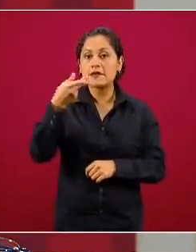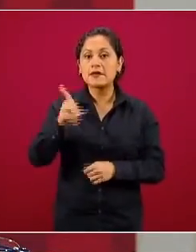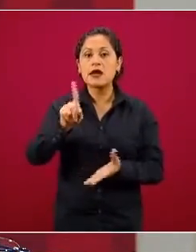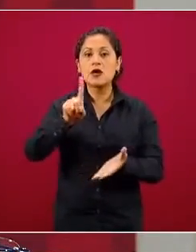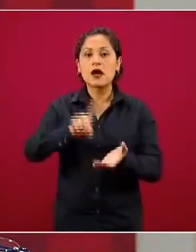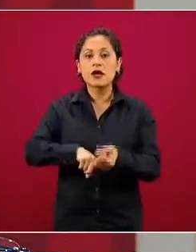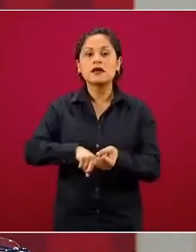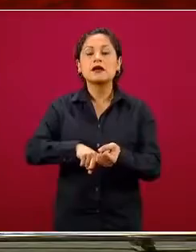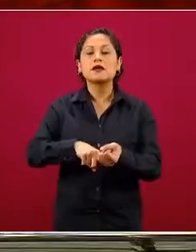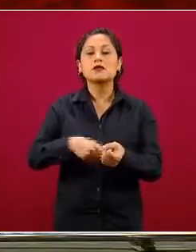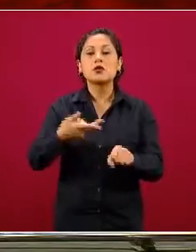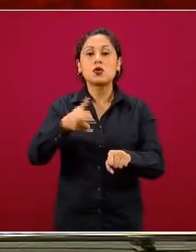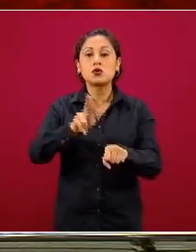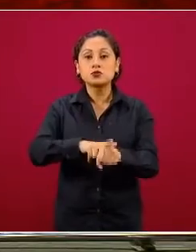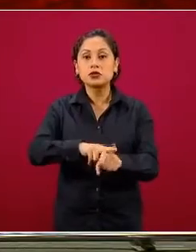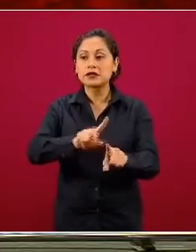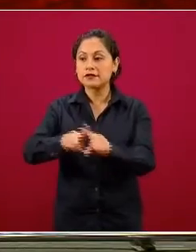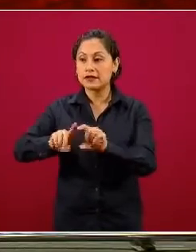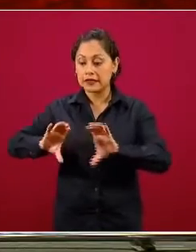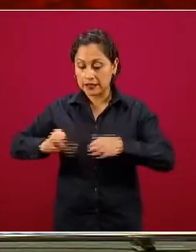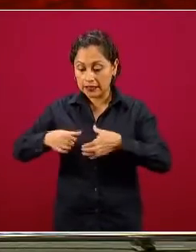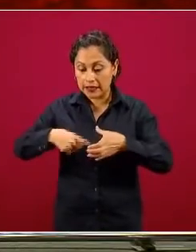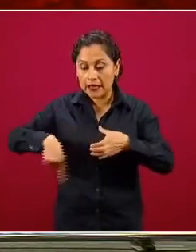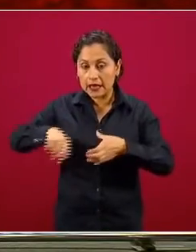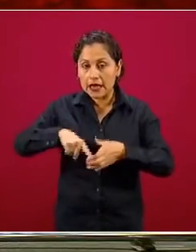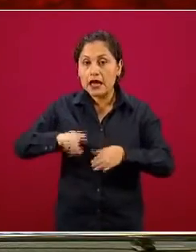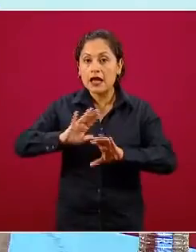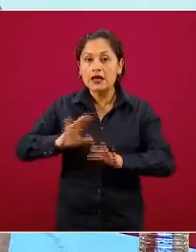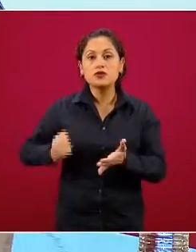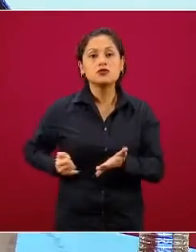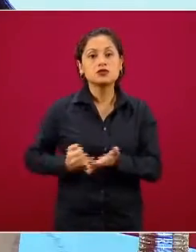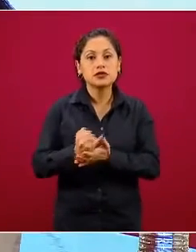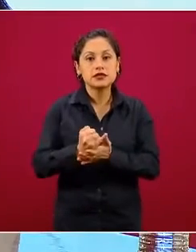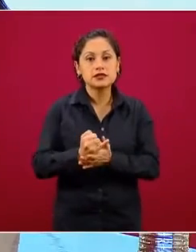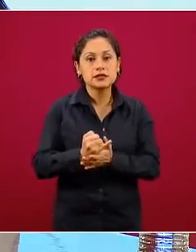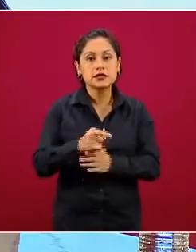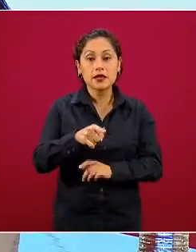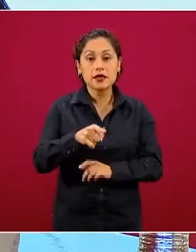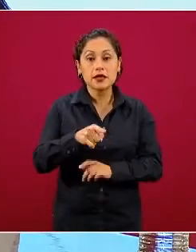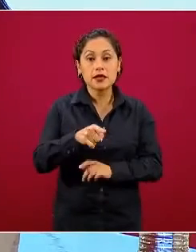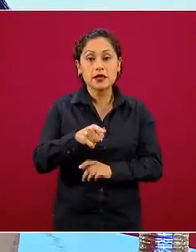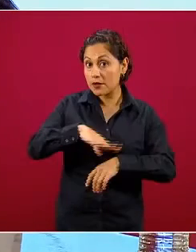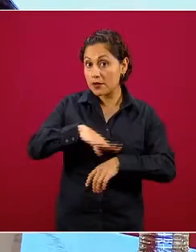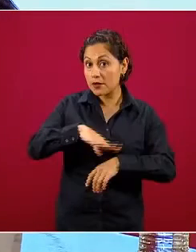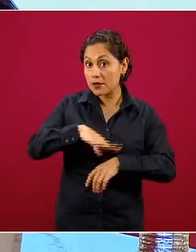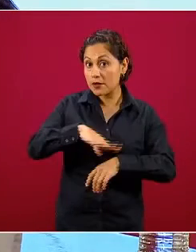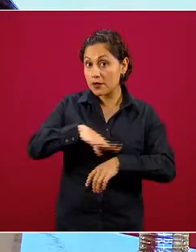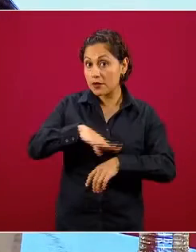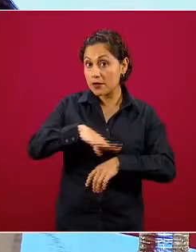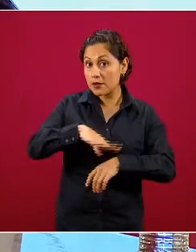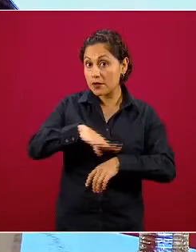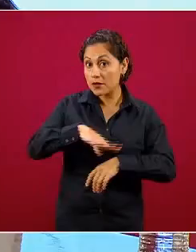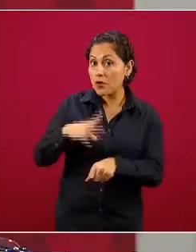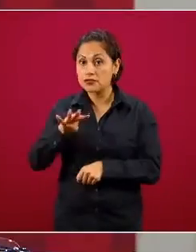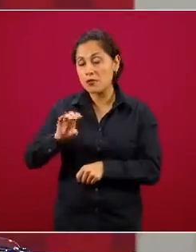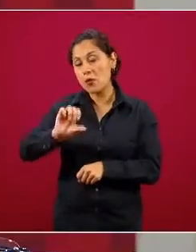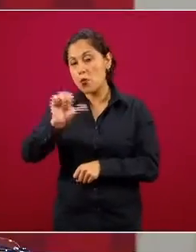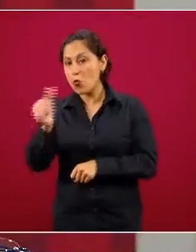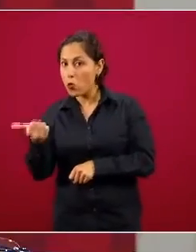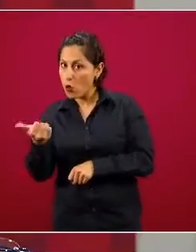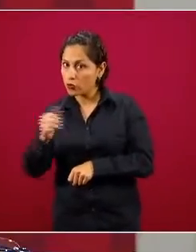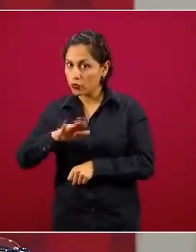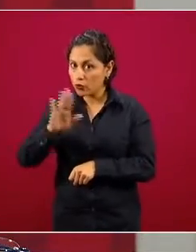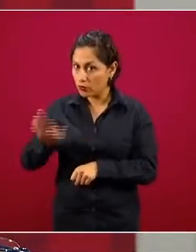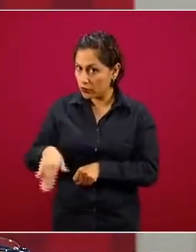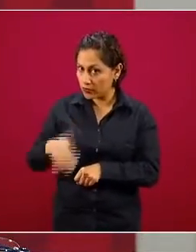científicos que determina si estos fallecimientos tienen que ver con COVID-19 o no tienen que ver con COVID-19. Las